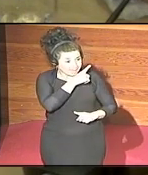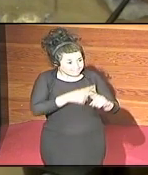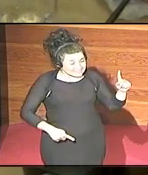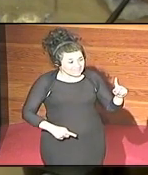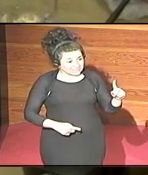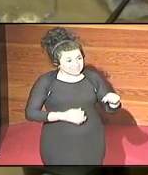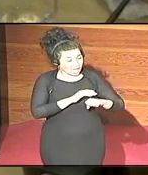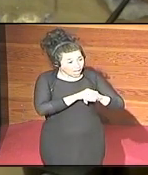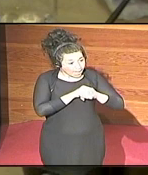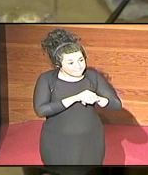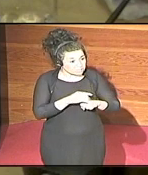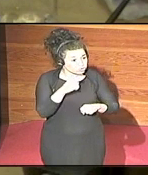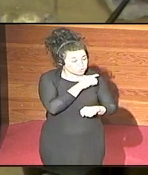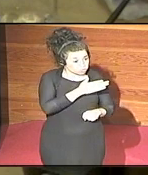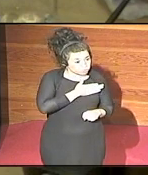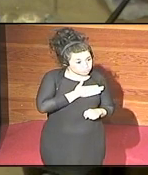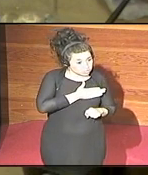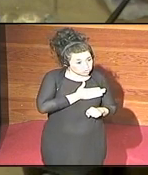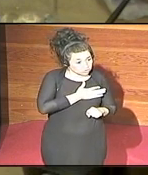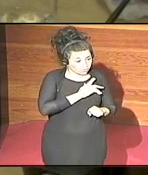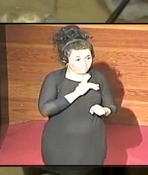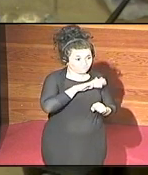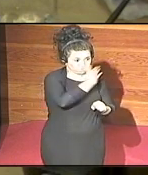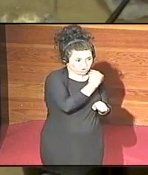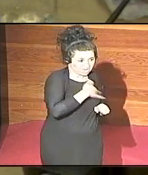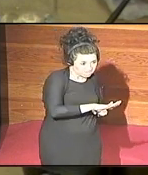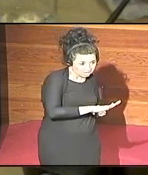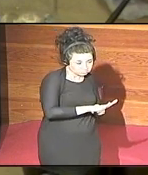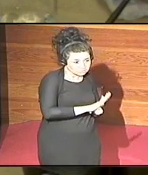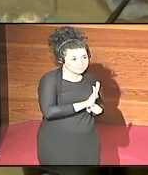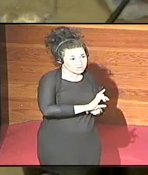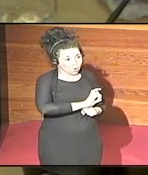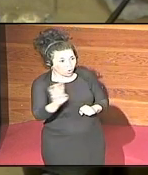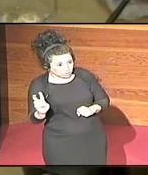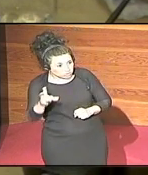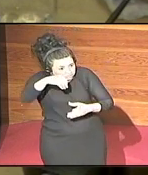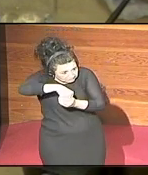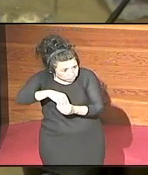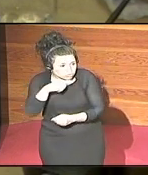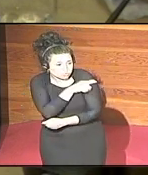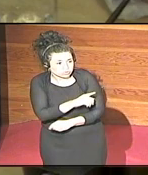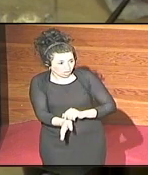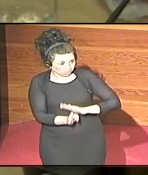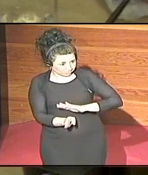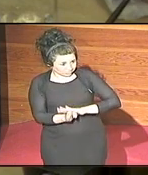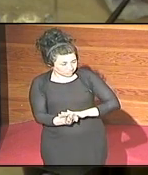fuera, exiliados. Otros están aún dentro. A eso te dicen que, bueno, para eso